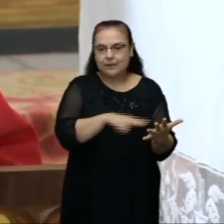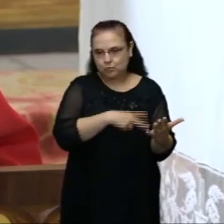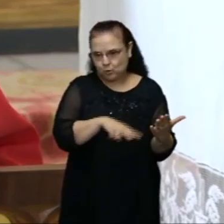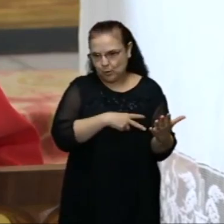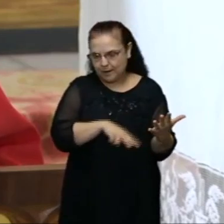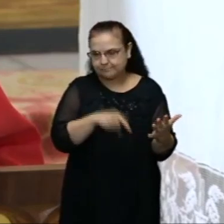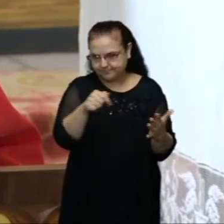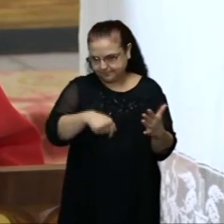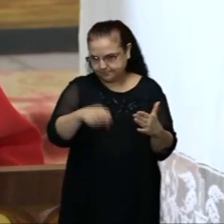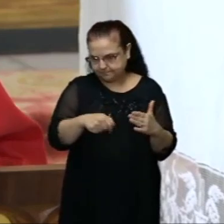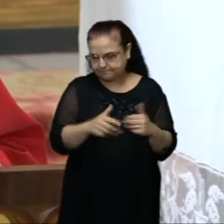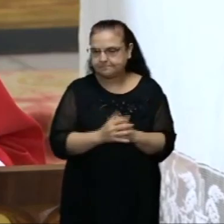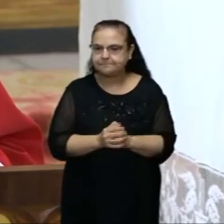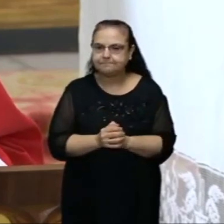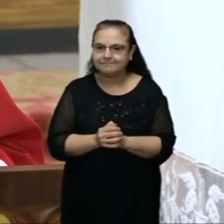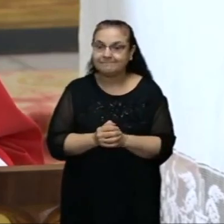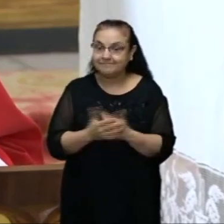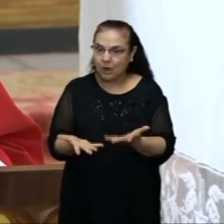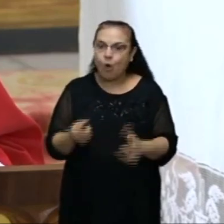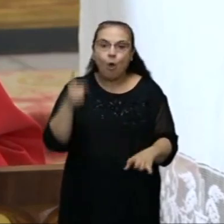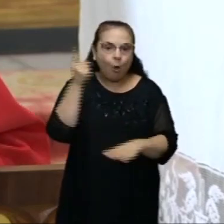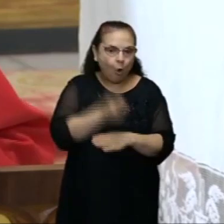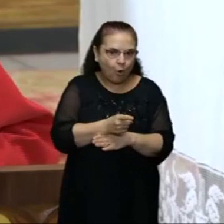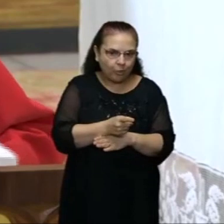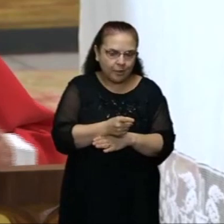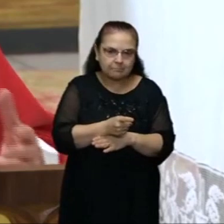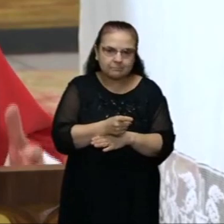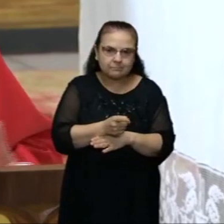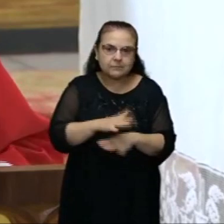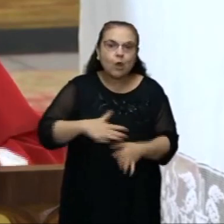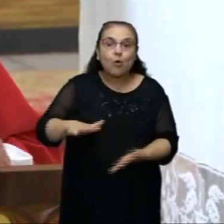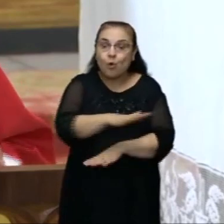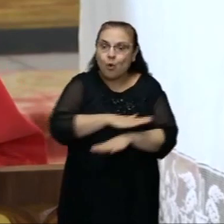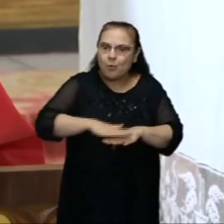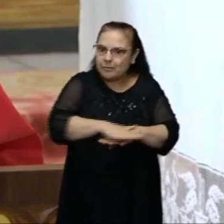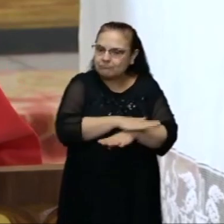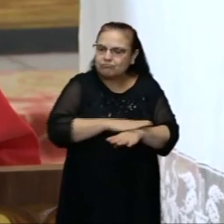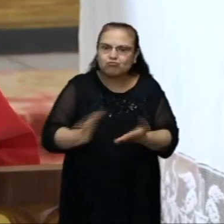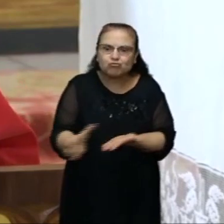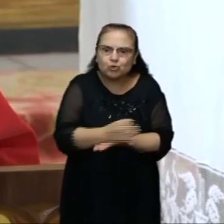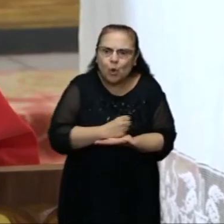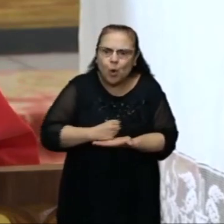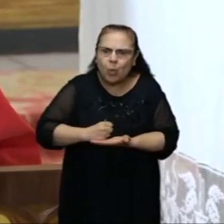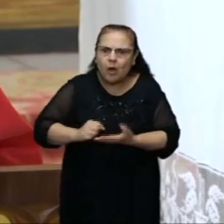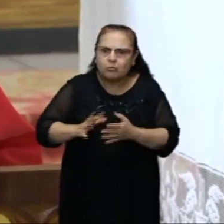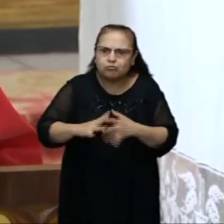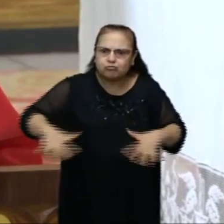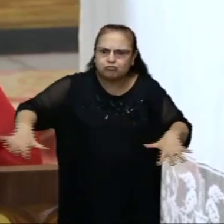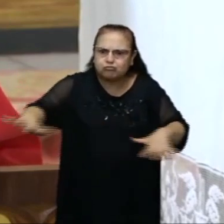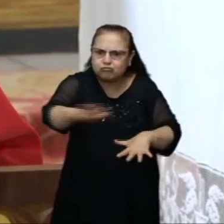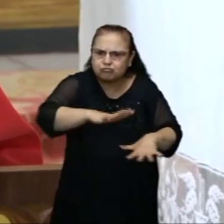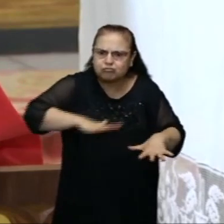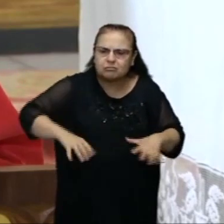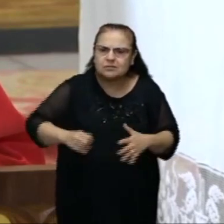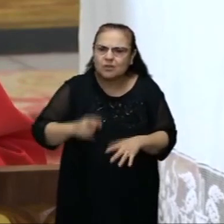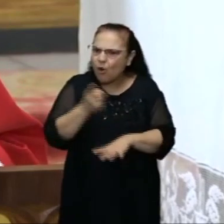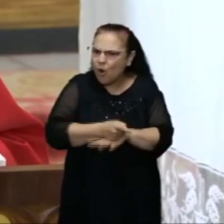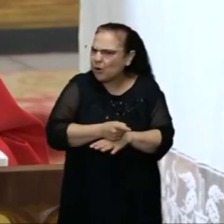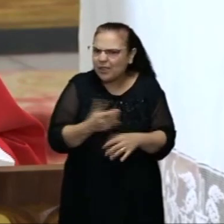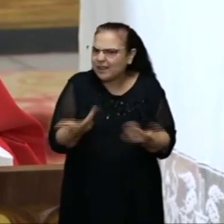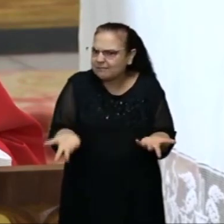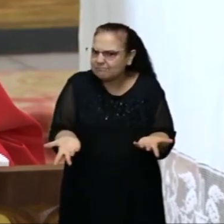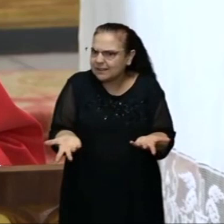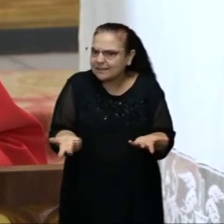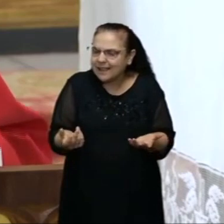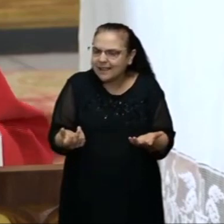hoy, dando orden a los gobernadores de toda la comarca de que con